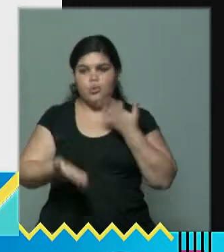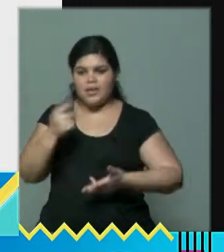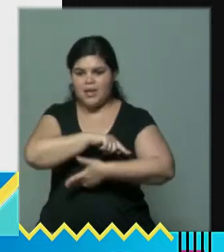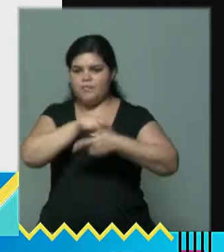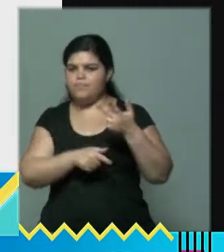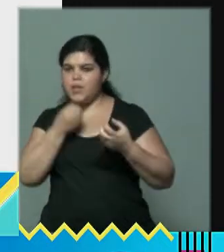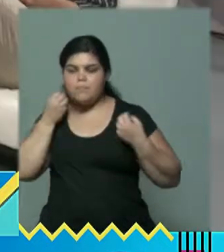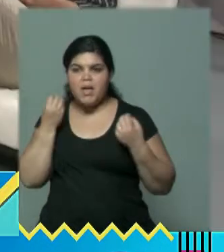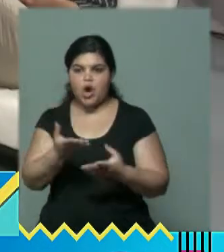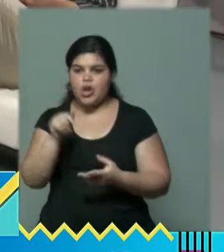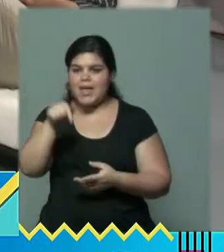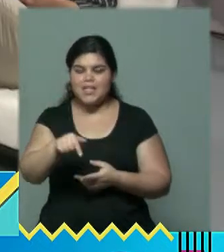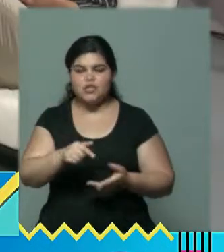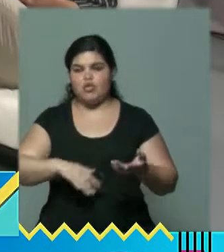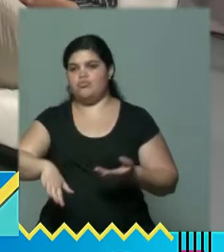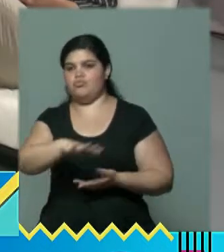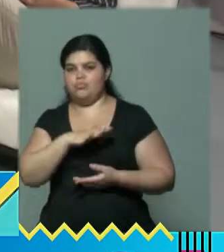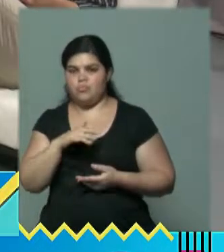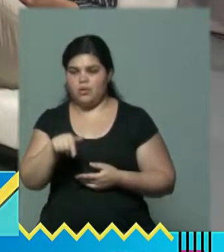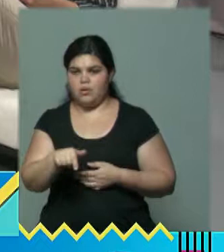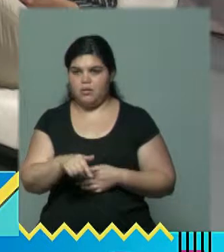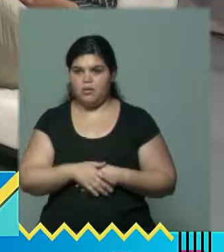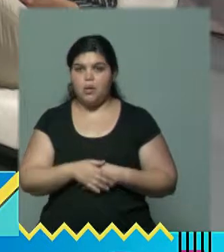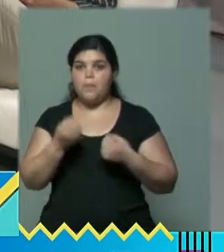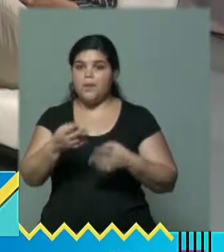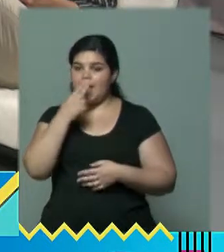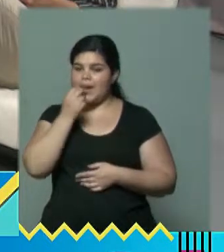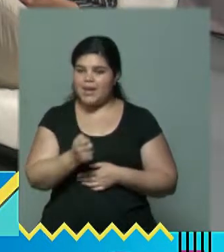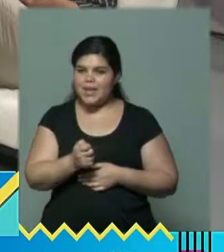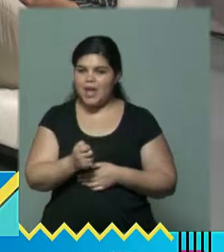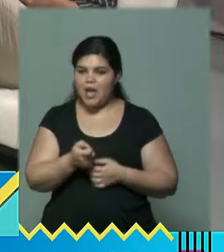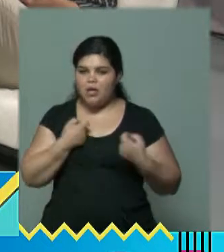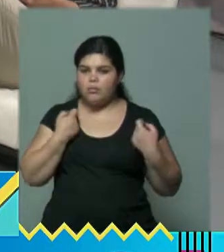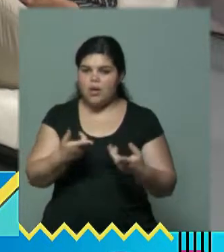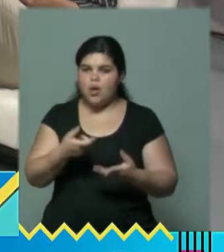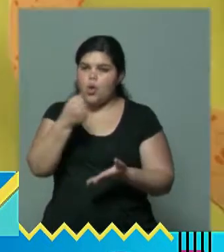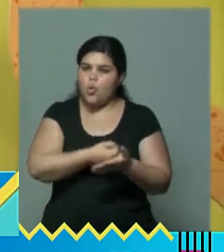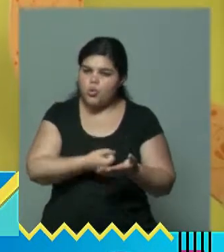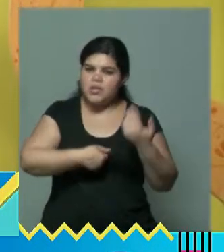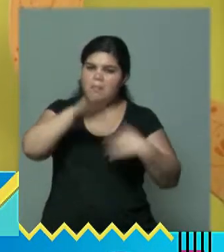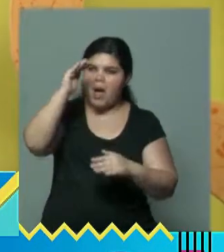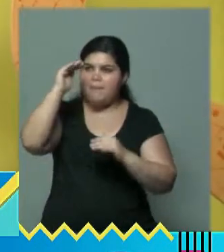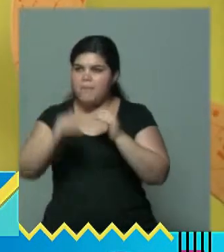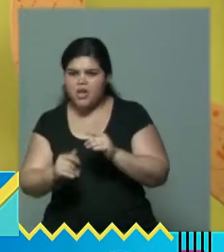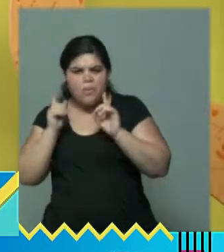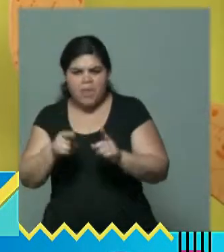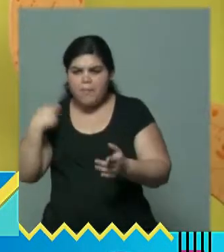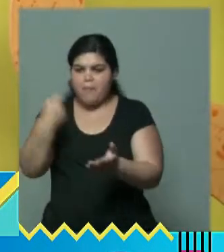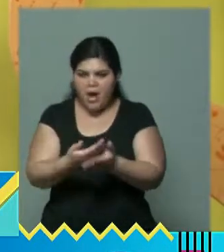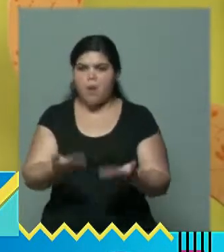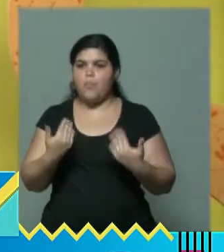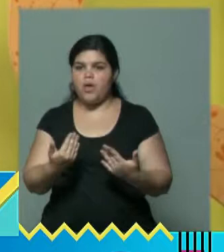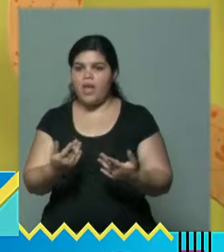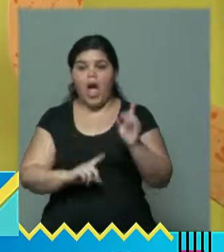mejor que podamos dar. Porque la energía eléctrica, con mayor o con menor esfuerzo, la podemos pagar. Y el que no la puede